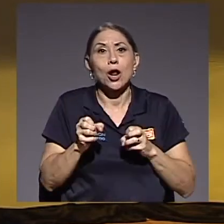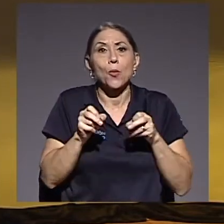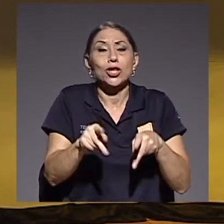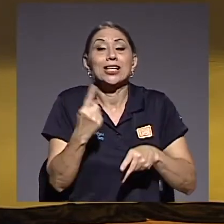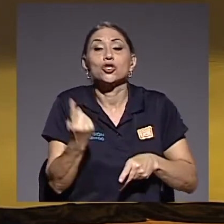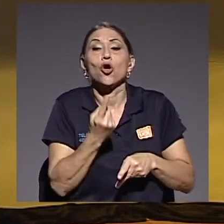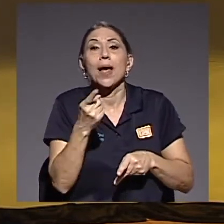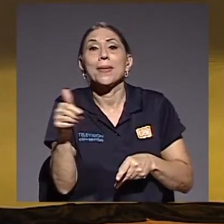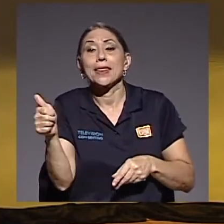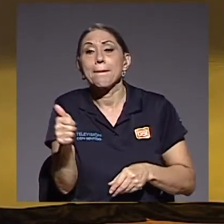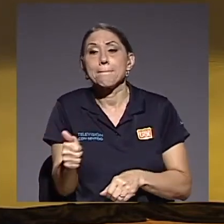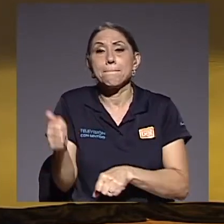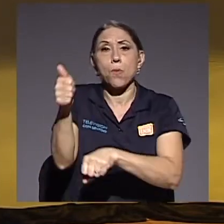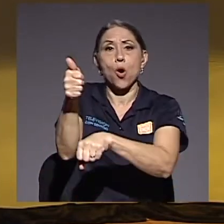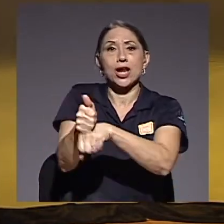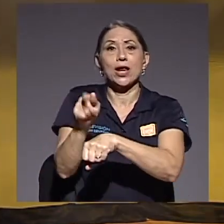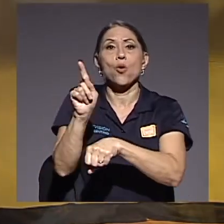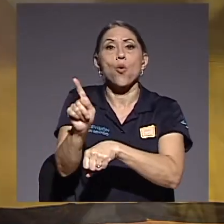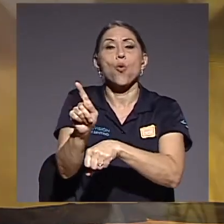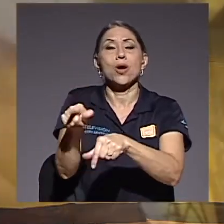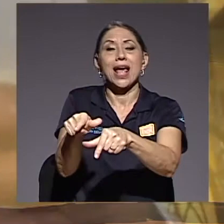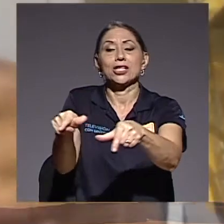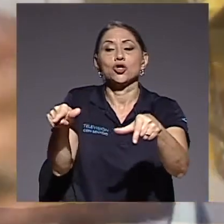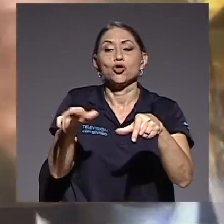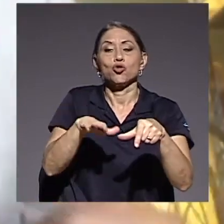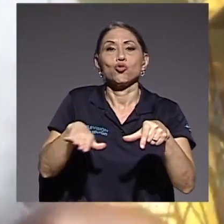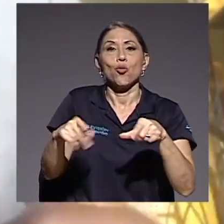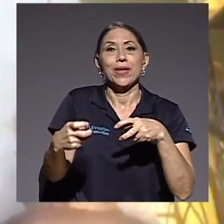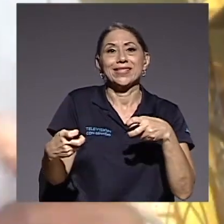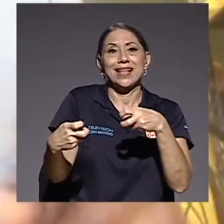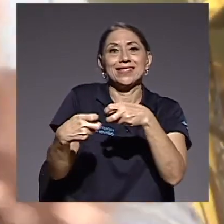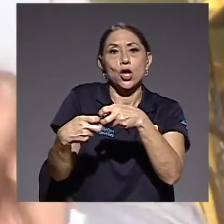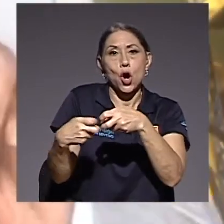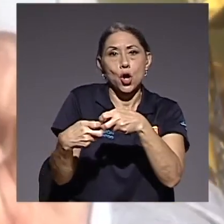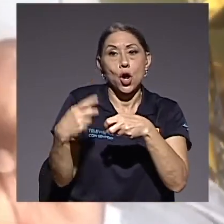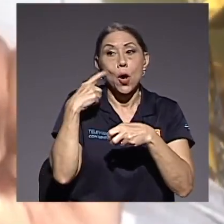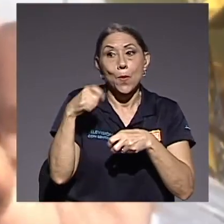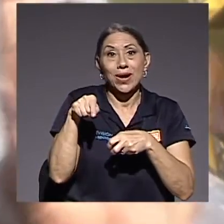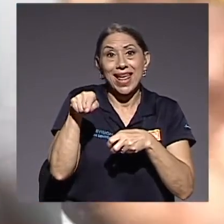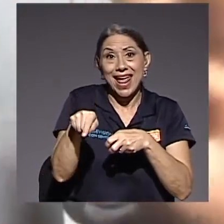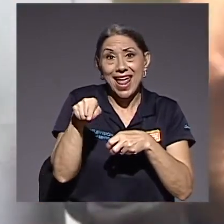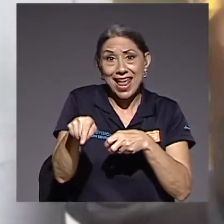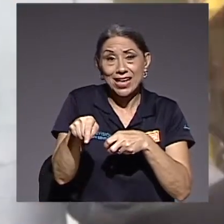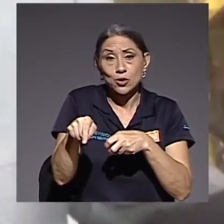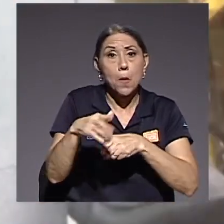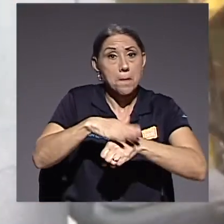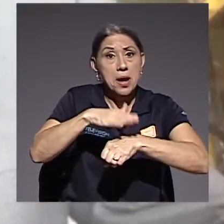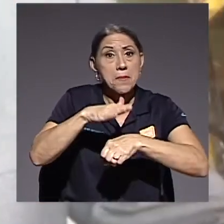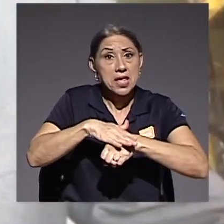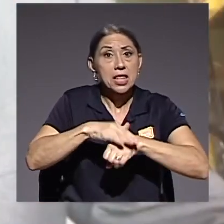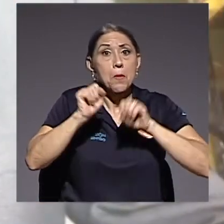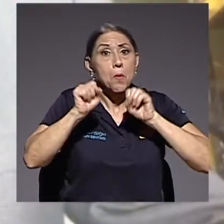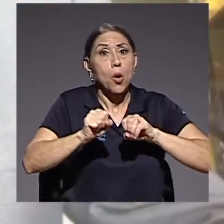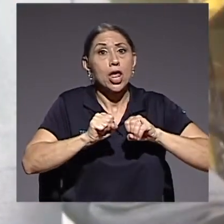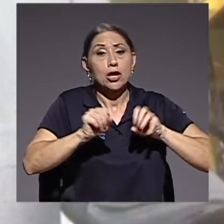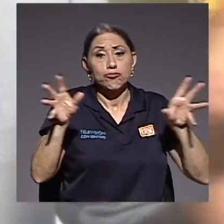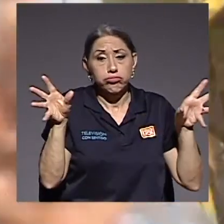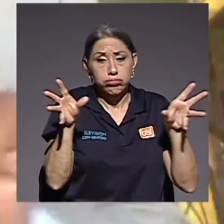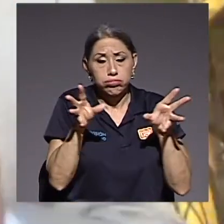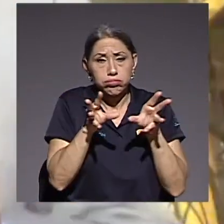porque esa línea, por ser de menos pérdida, nos permite cubrir los 84